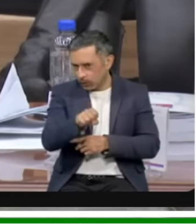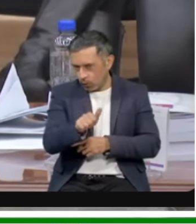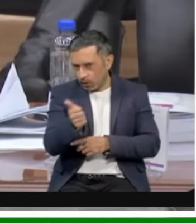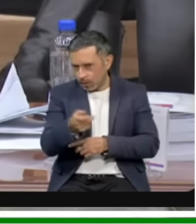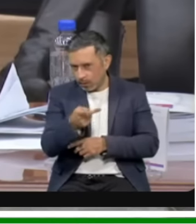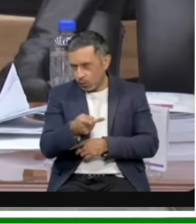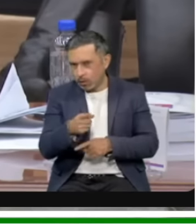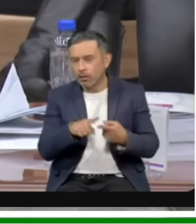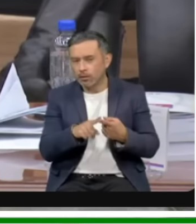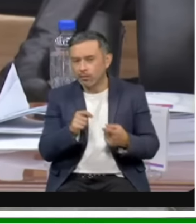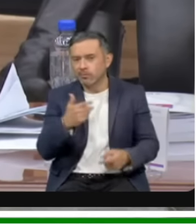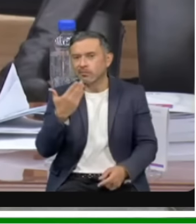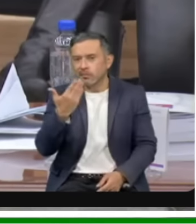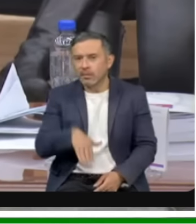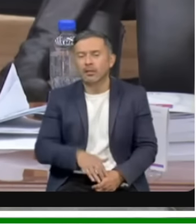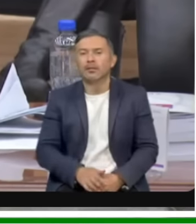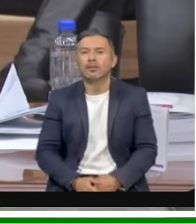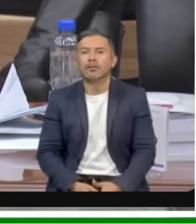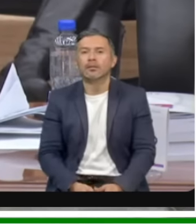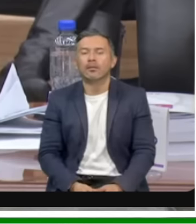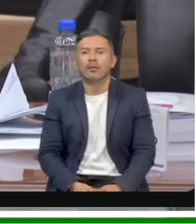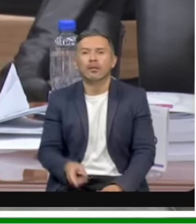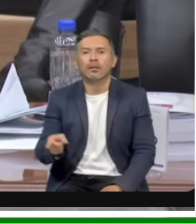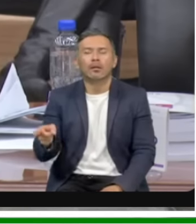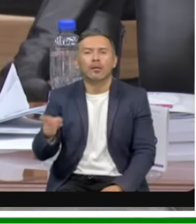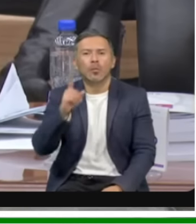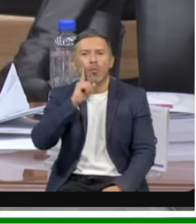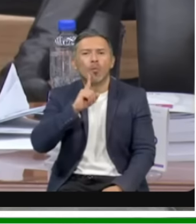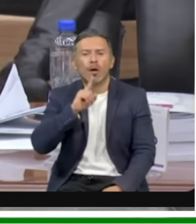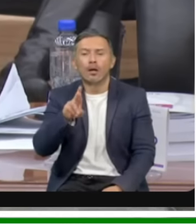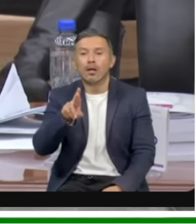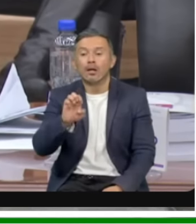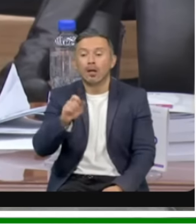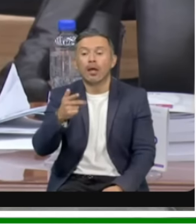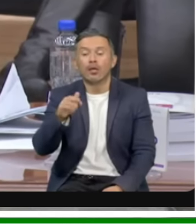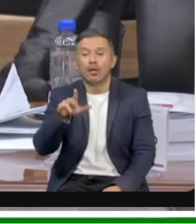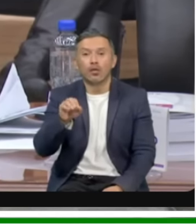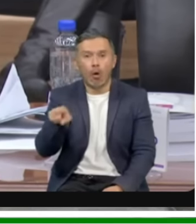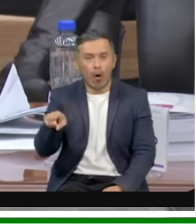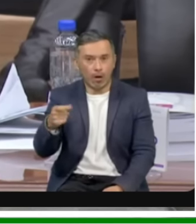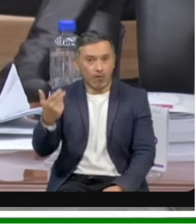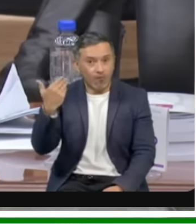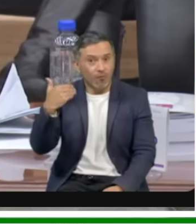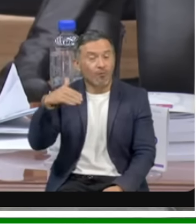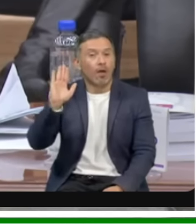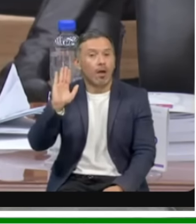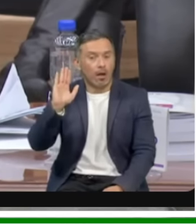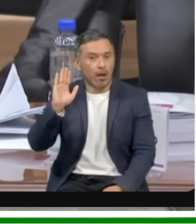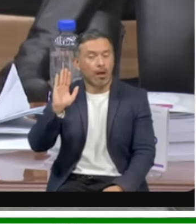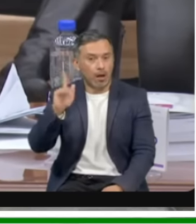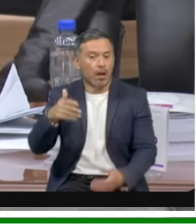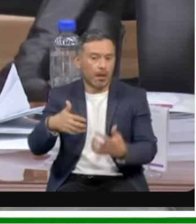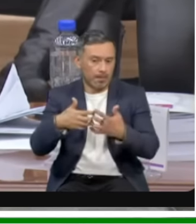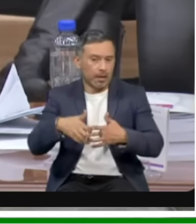conocimiento de que la señora fue fundadora de esta